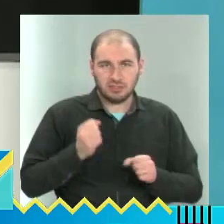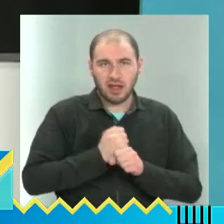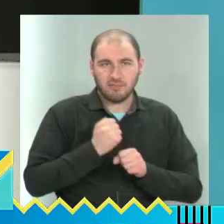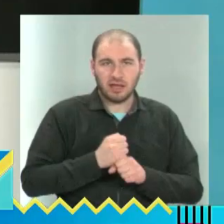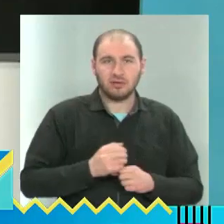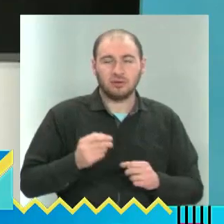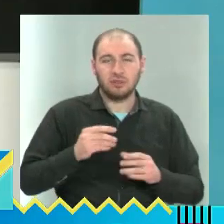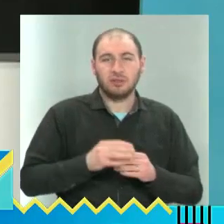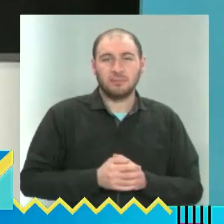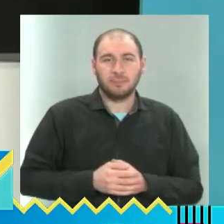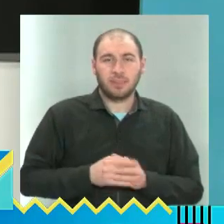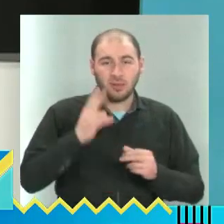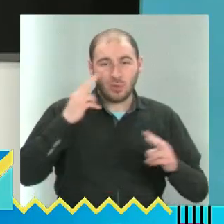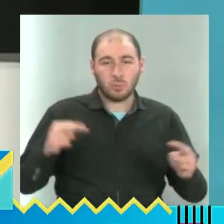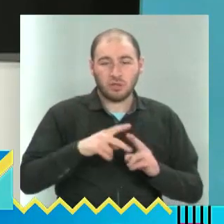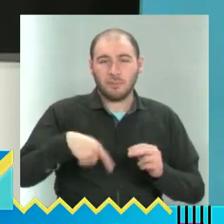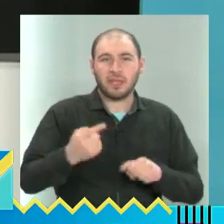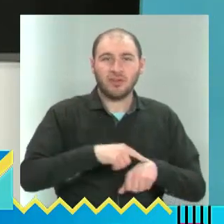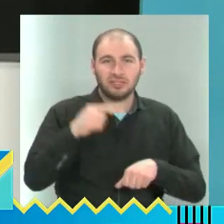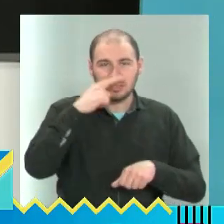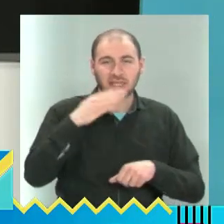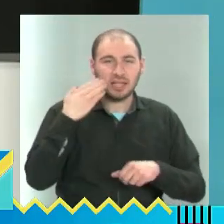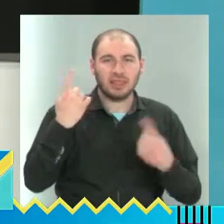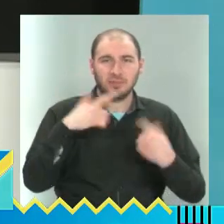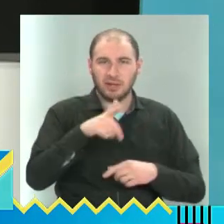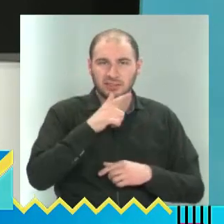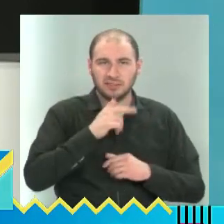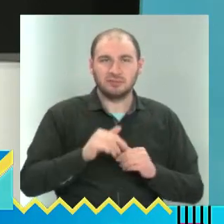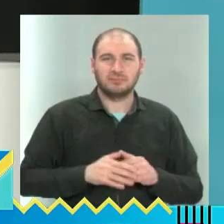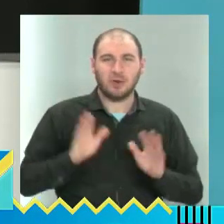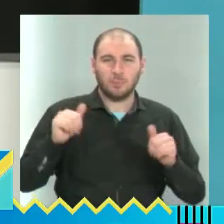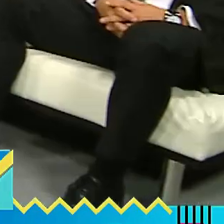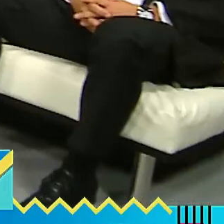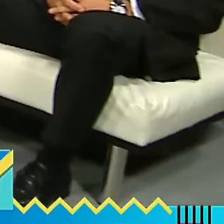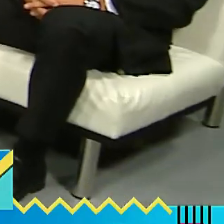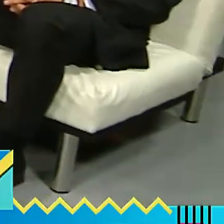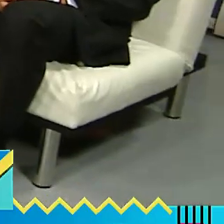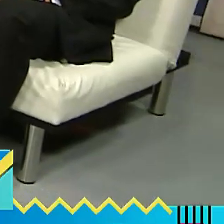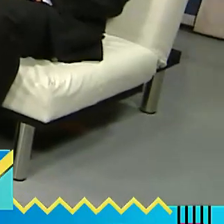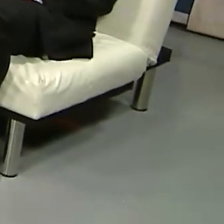trabajando. Nos vamos a encontrar mañana a las 19 horas en un nuevo Distintos Parecidos. Chau, chau.